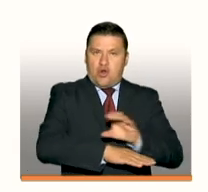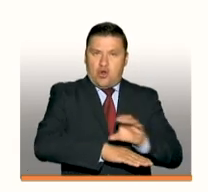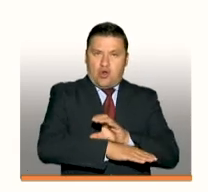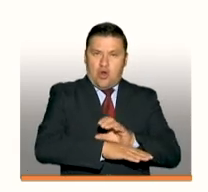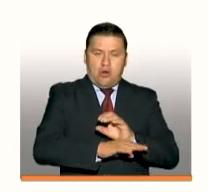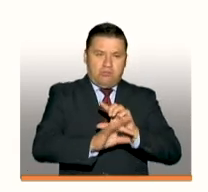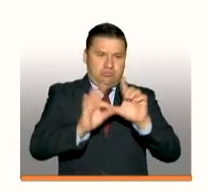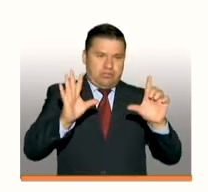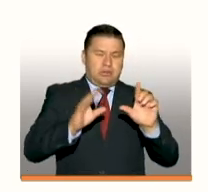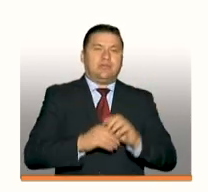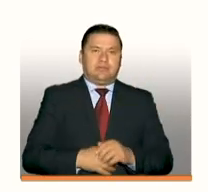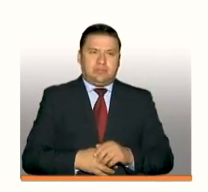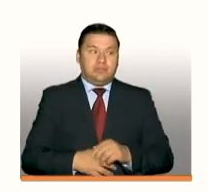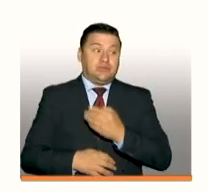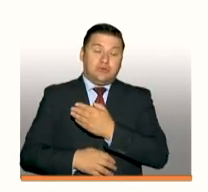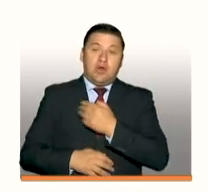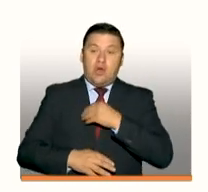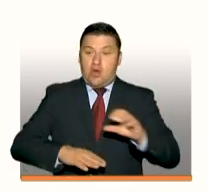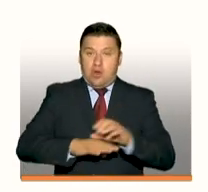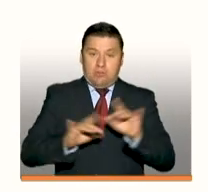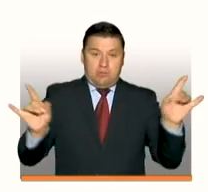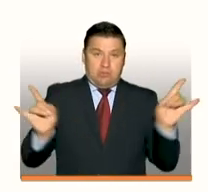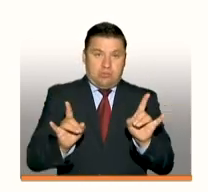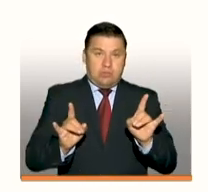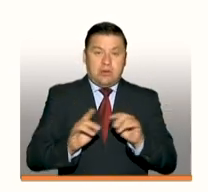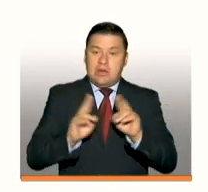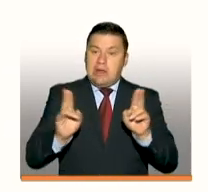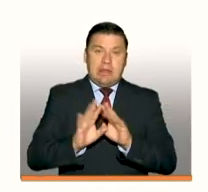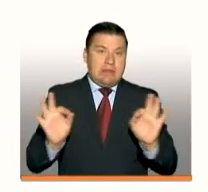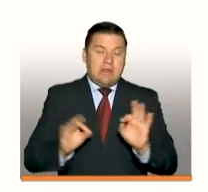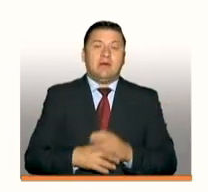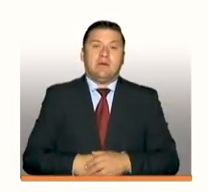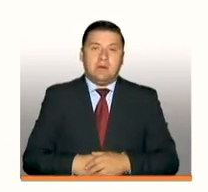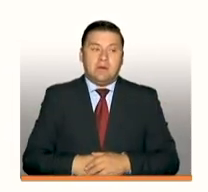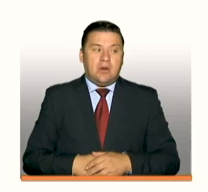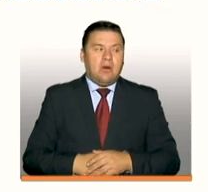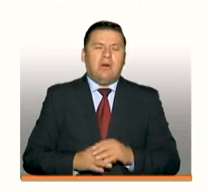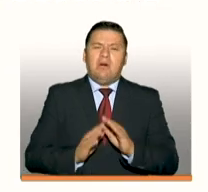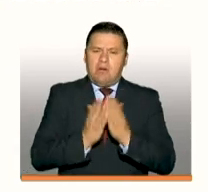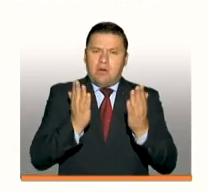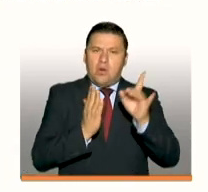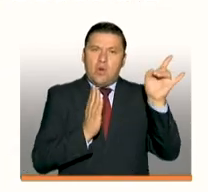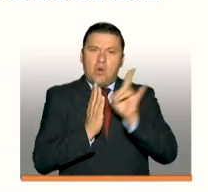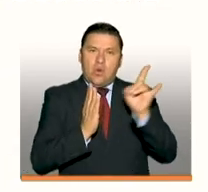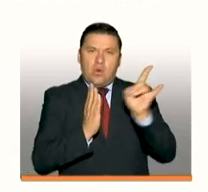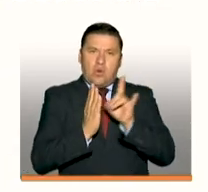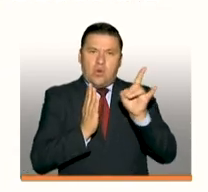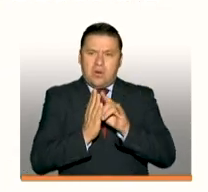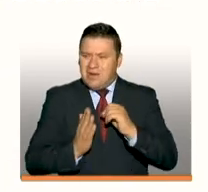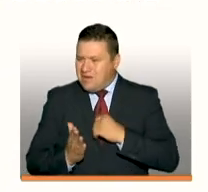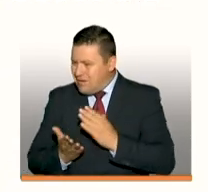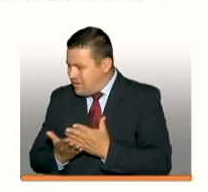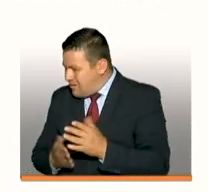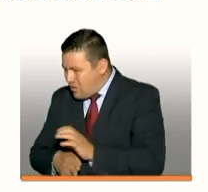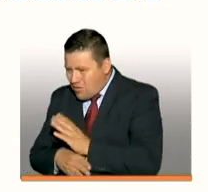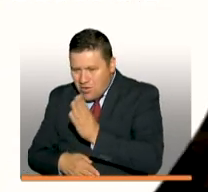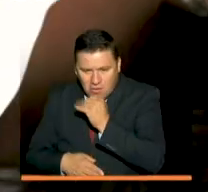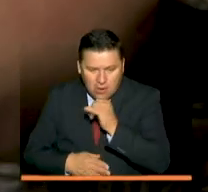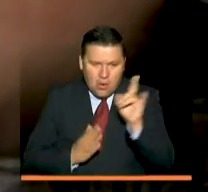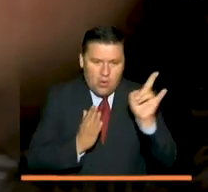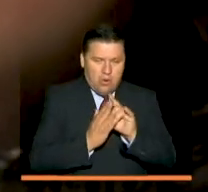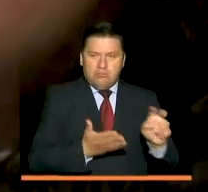conexión a internet; offline, para computador sin conexión a internet; y cuadernillos descargables en papel si no tiene acceso a un